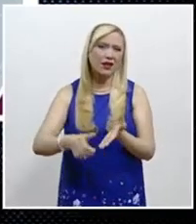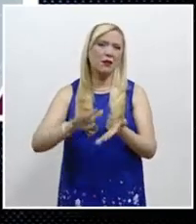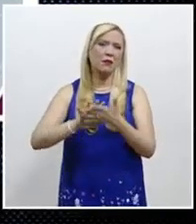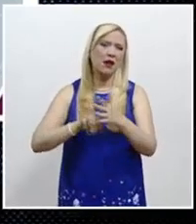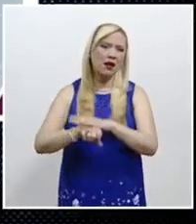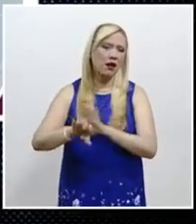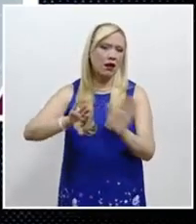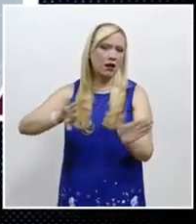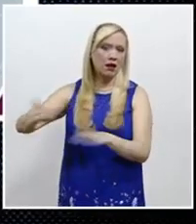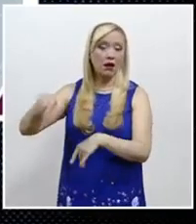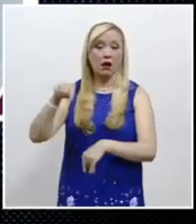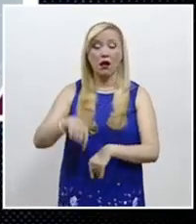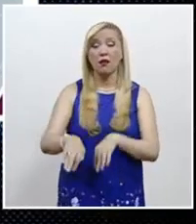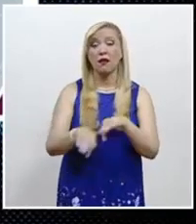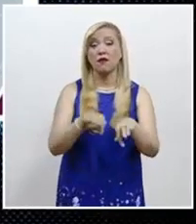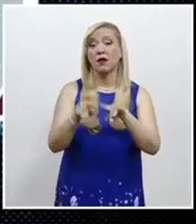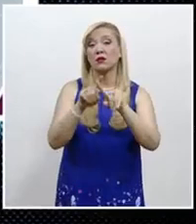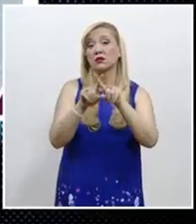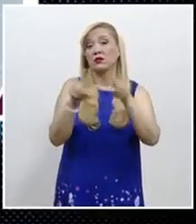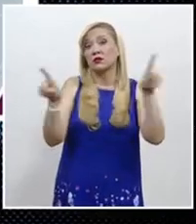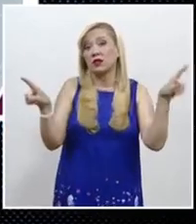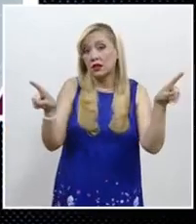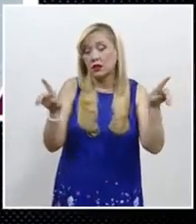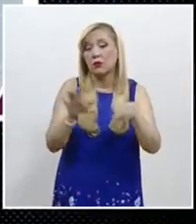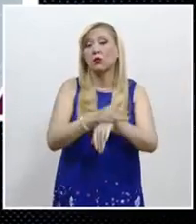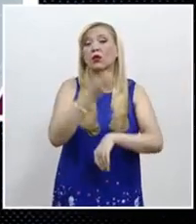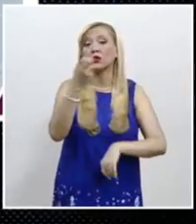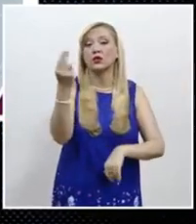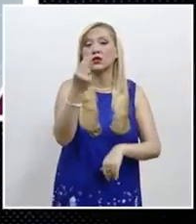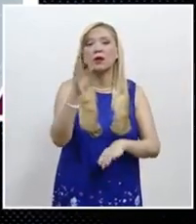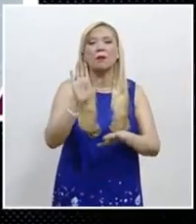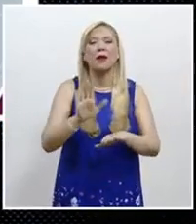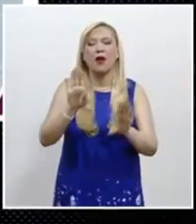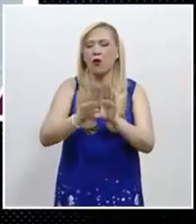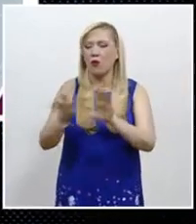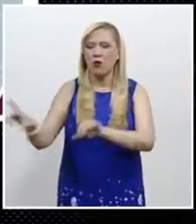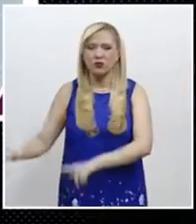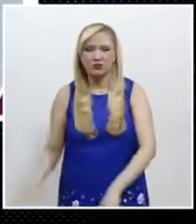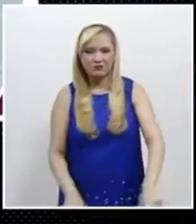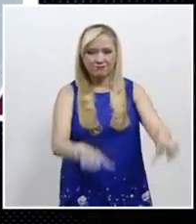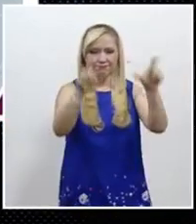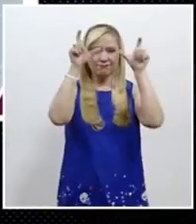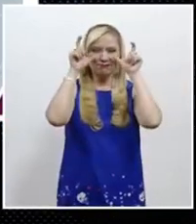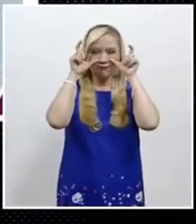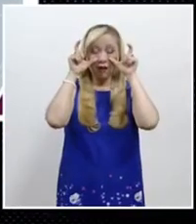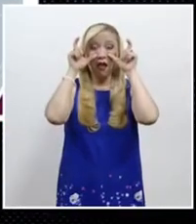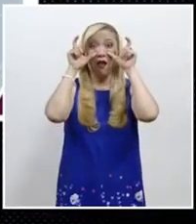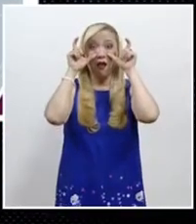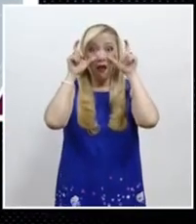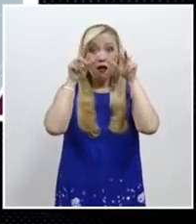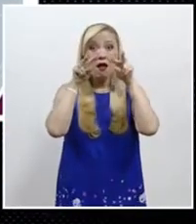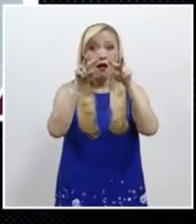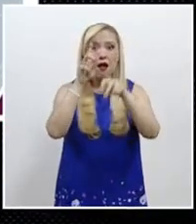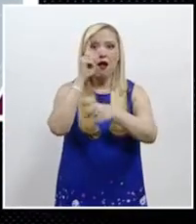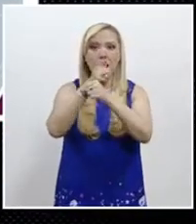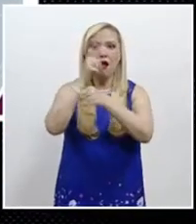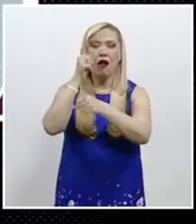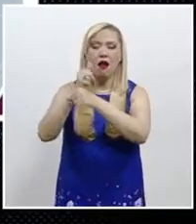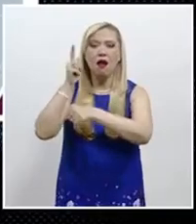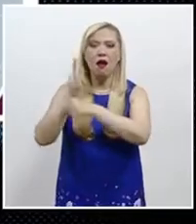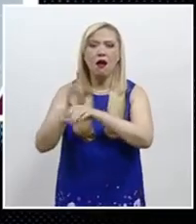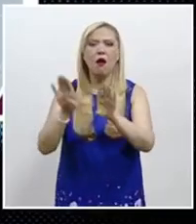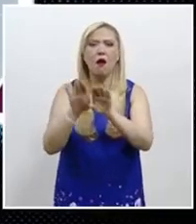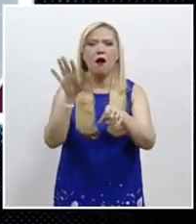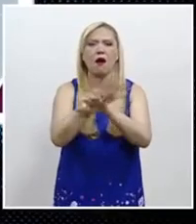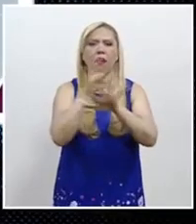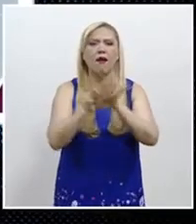tanto, es importante que tú te pongas este lente para que podamos nosotros observar estos ejes rectores de la reforma en